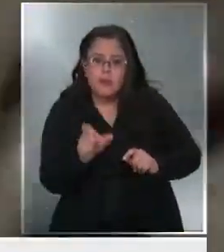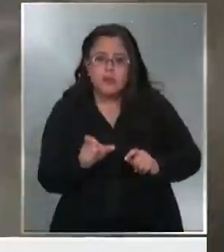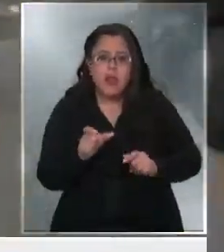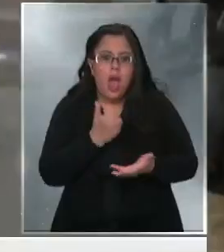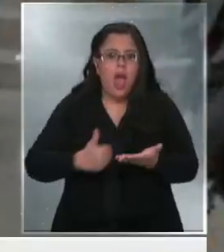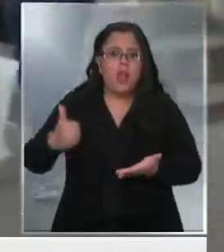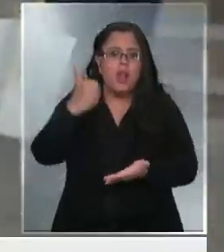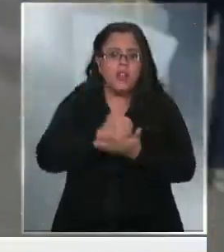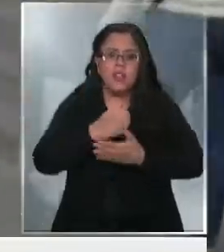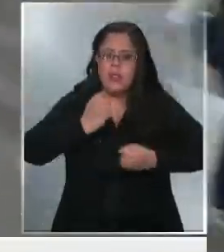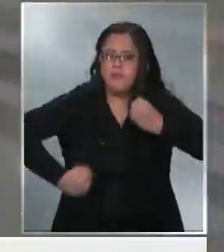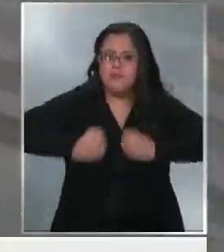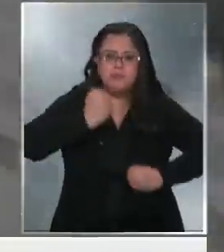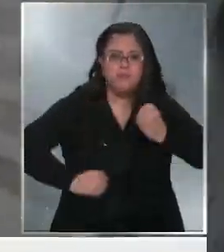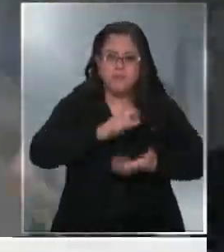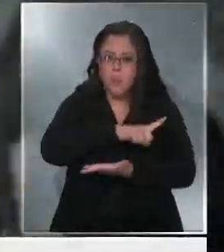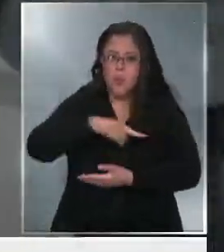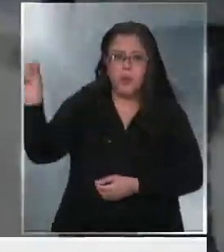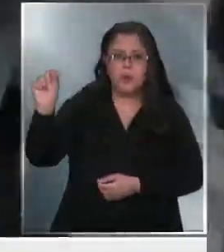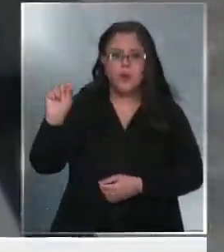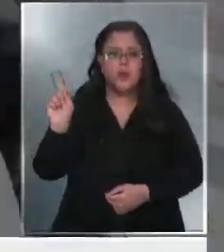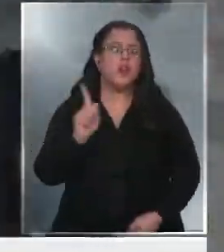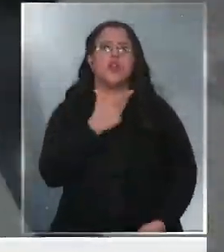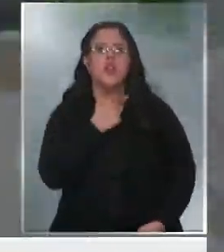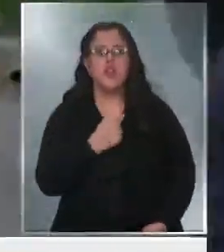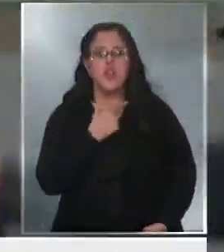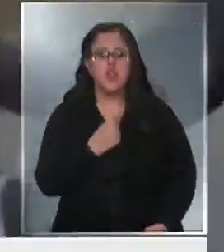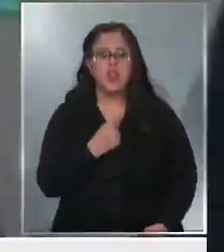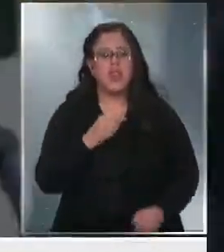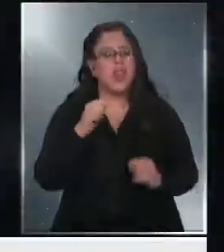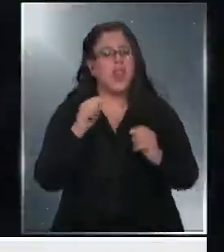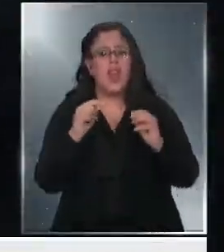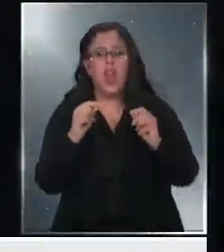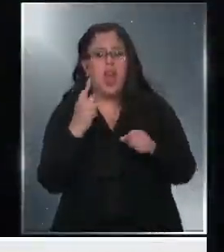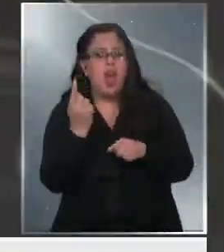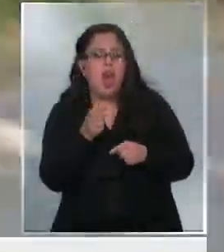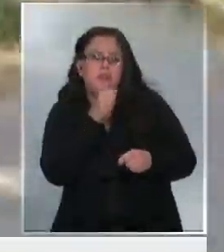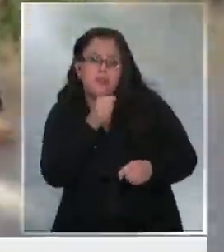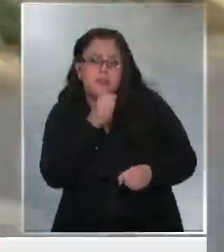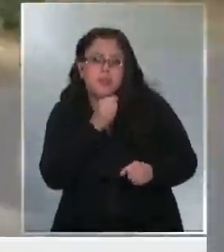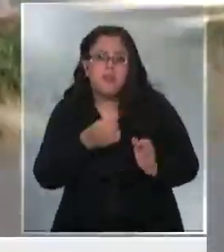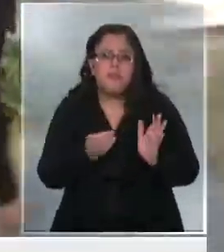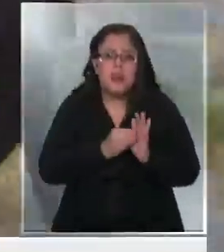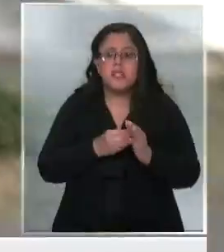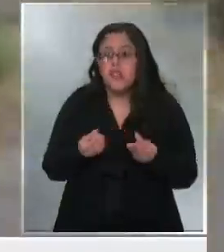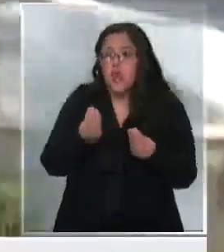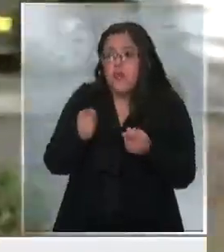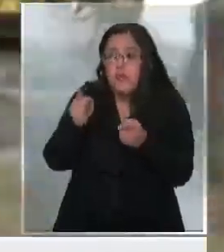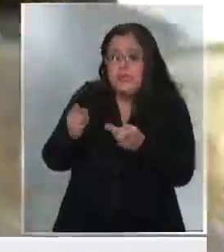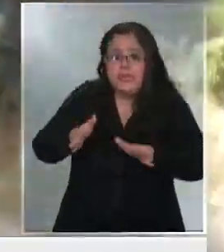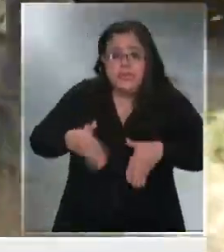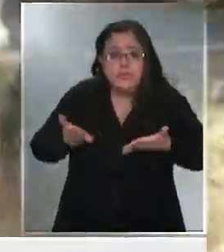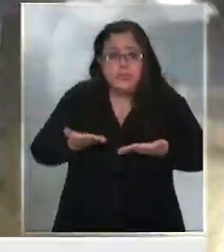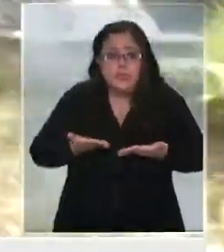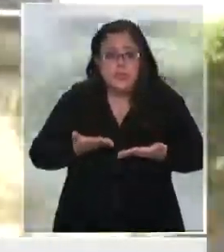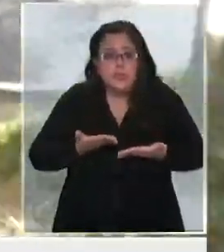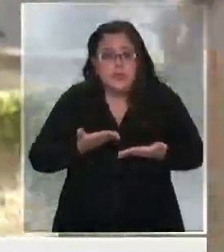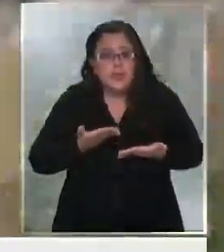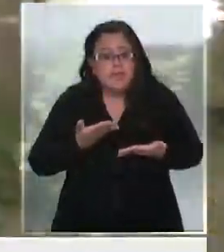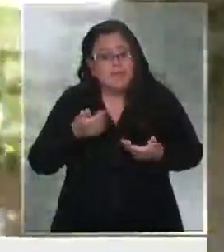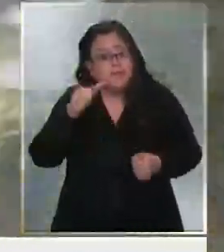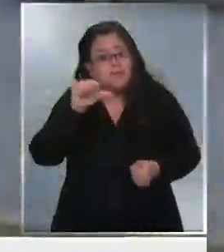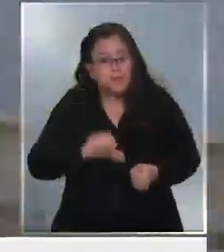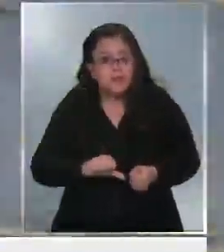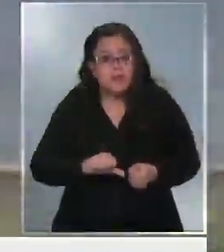corriendo para allá Evelyn Matei. No quiere hablar más. Los ánimos claramente no son los mejores y la